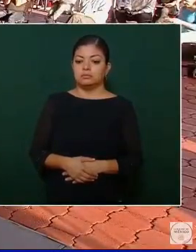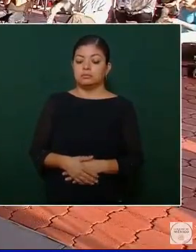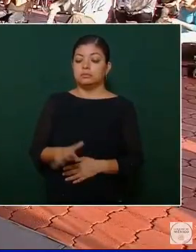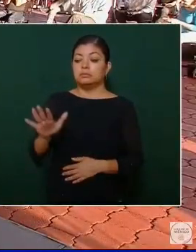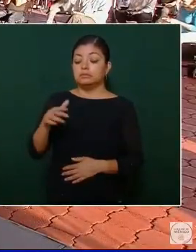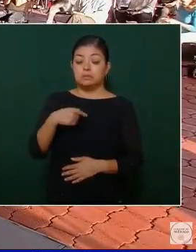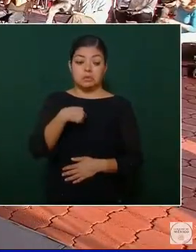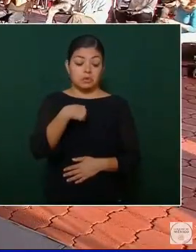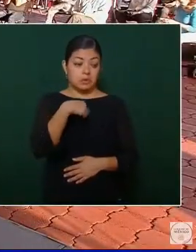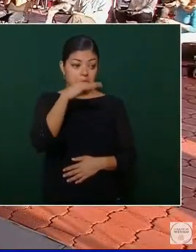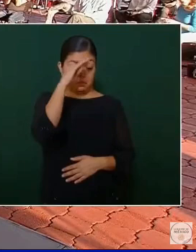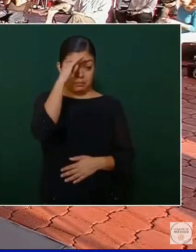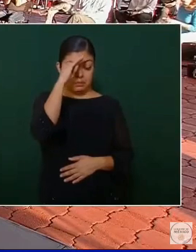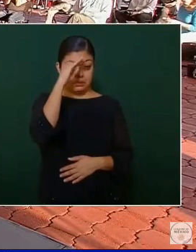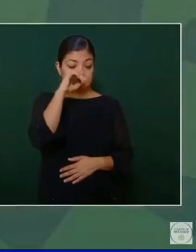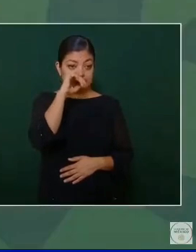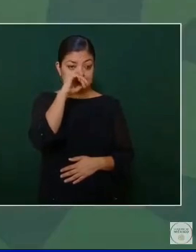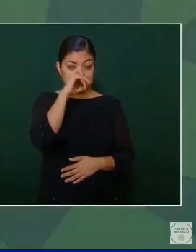Yo pienso que